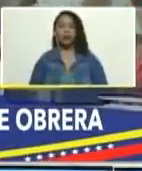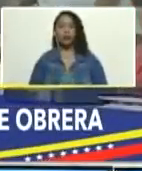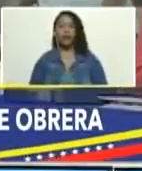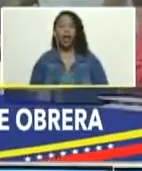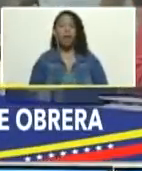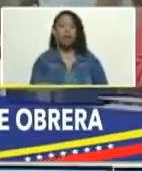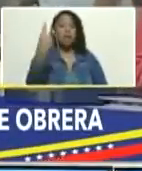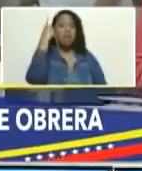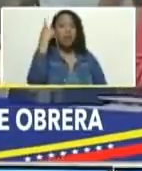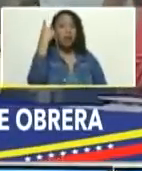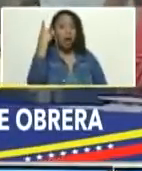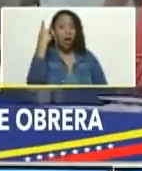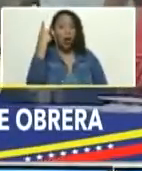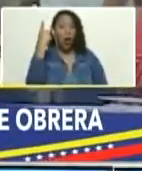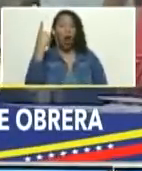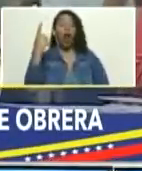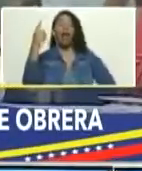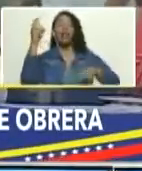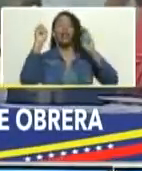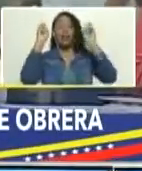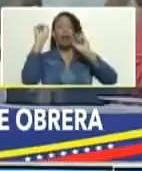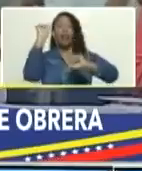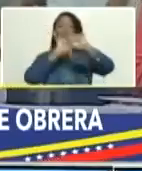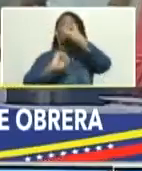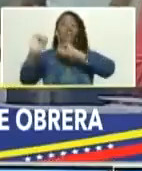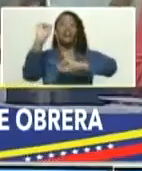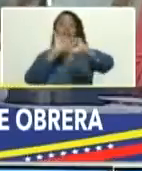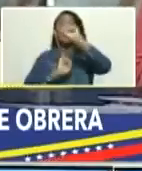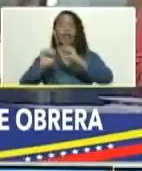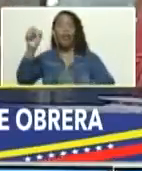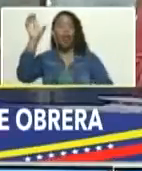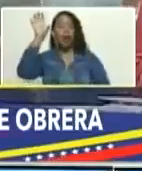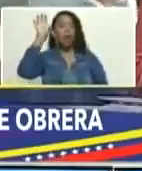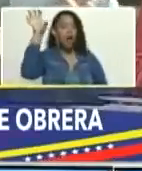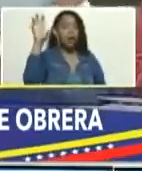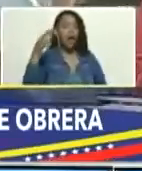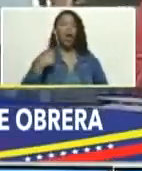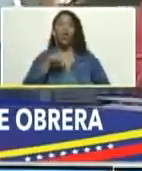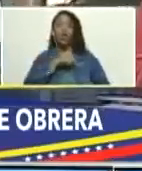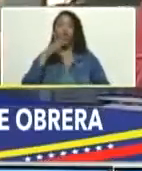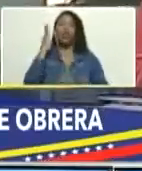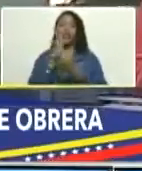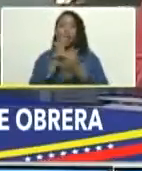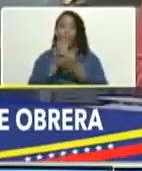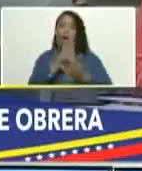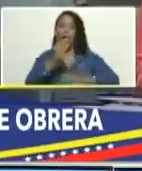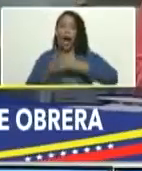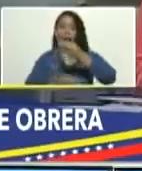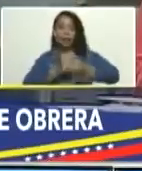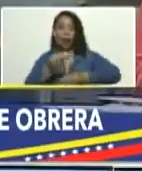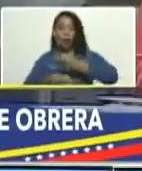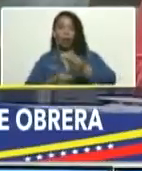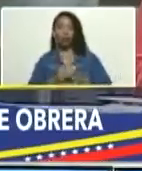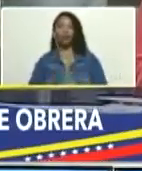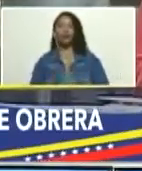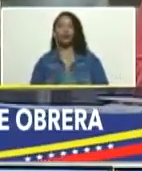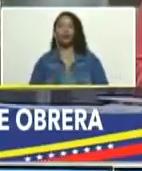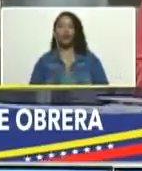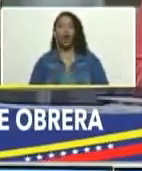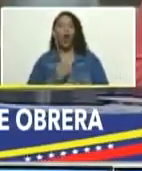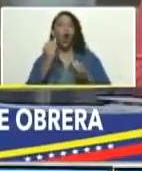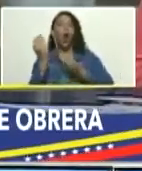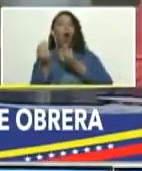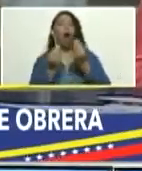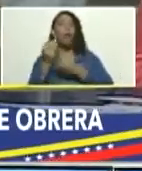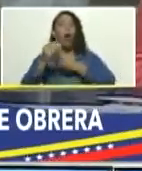Primero lo primero, la defensa de la patria, como lo hemos hecho siempre. Como lo hicimos